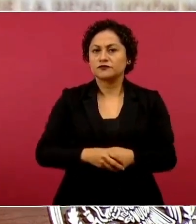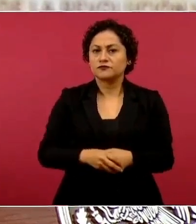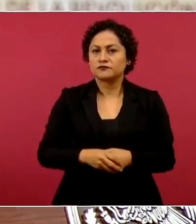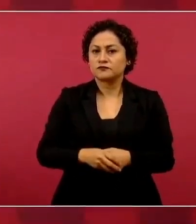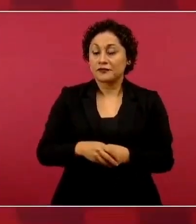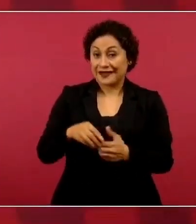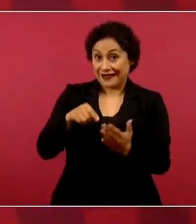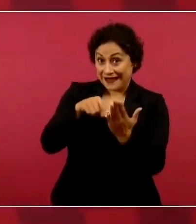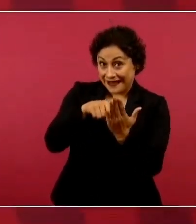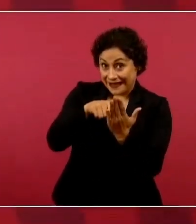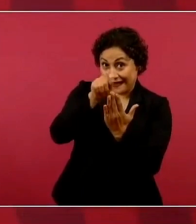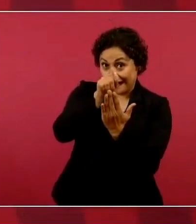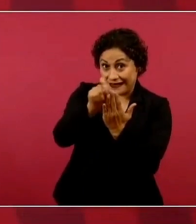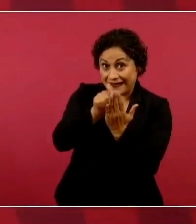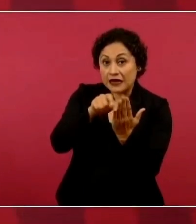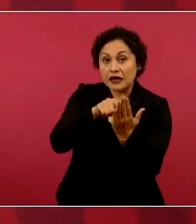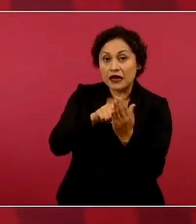párrafo que es